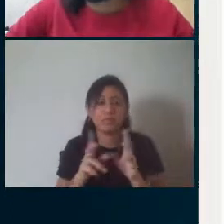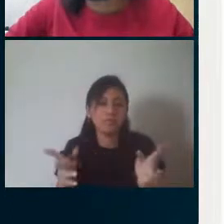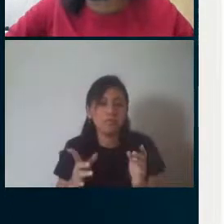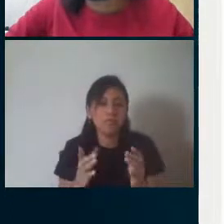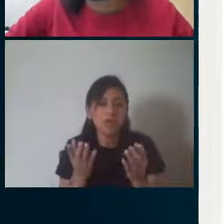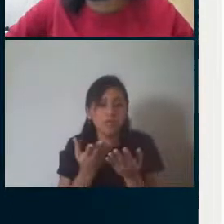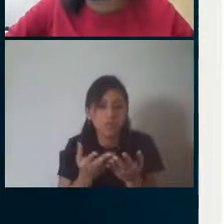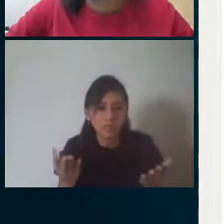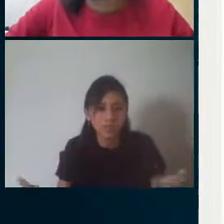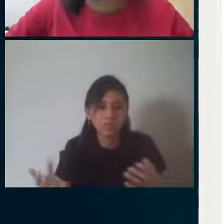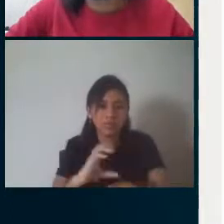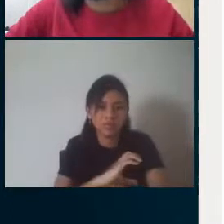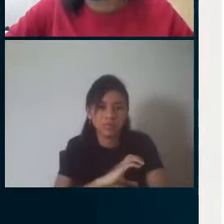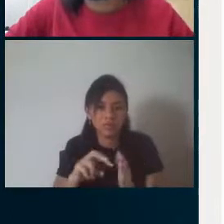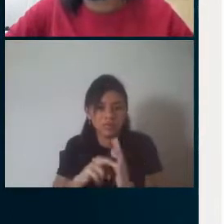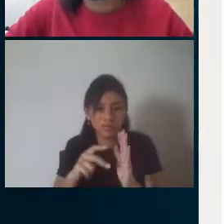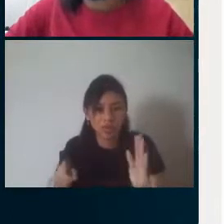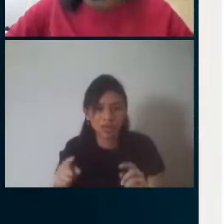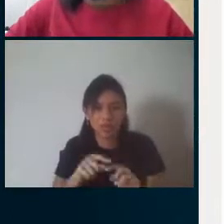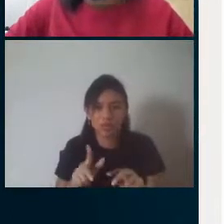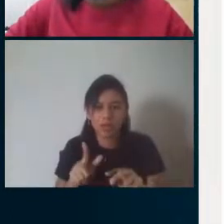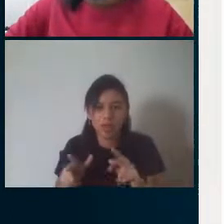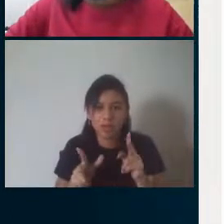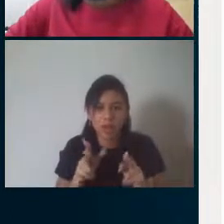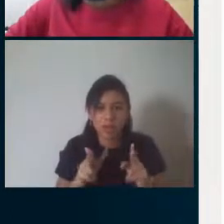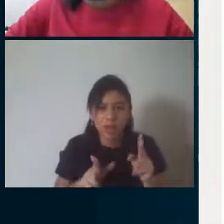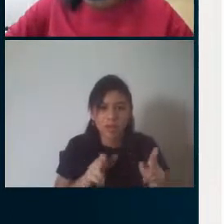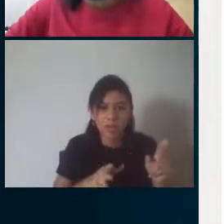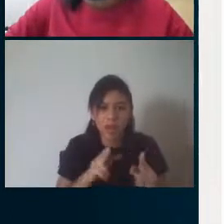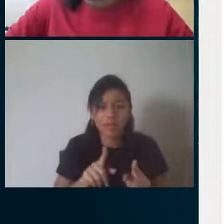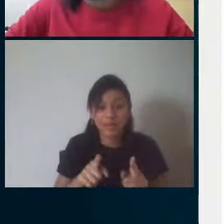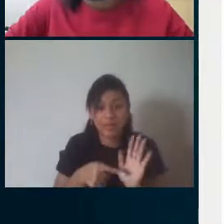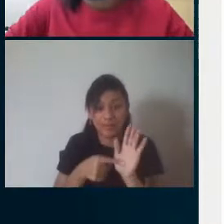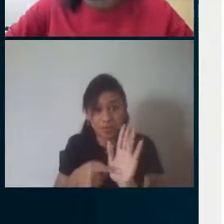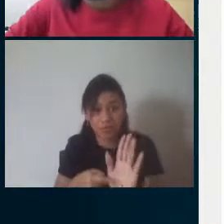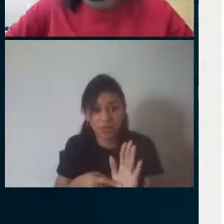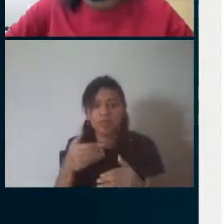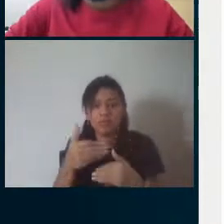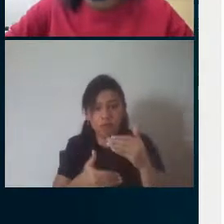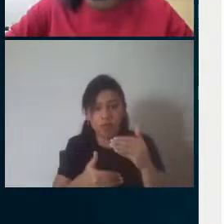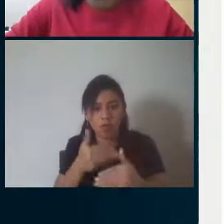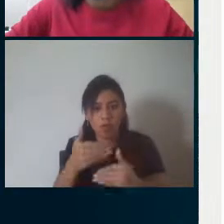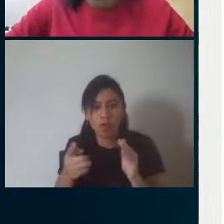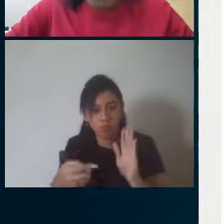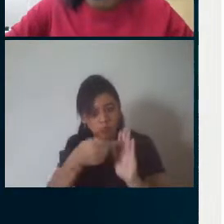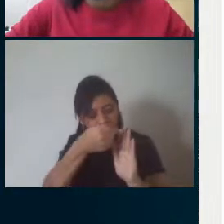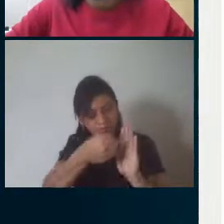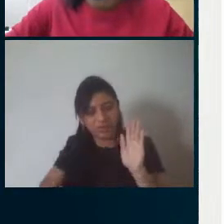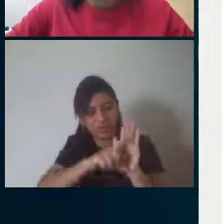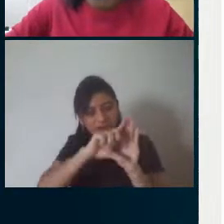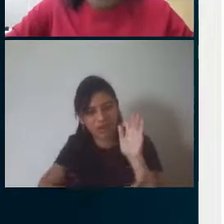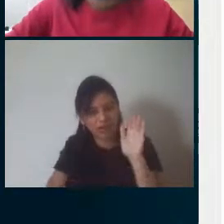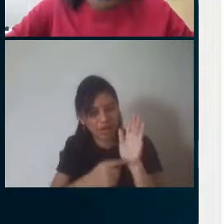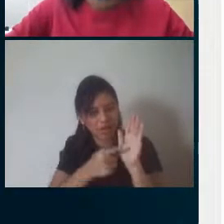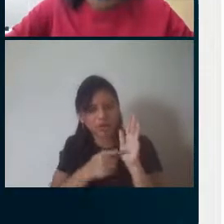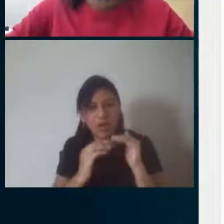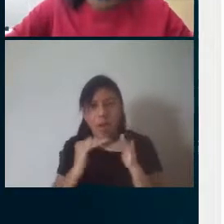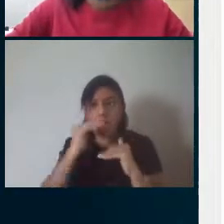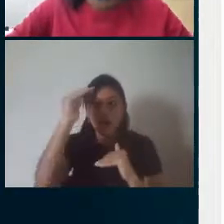clic acá, entonces él me va a mostrar de mayor a menor la cantidad de interrupciones que han tenido los equipos.